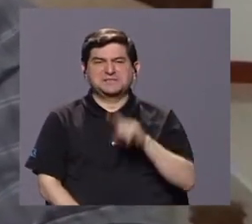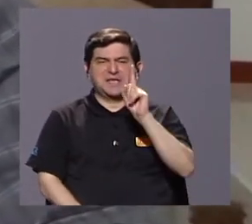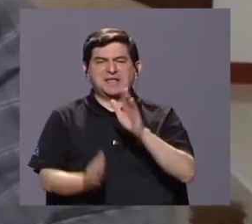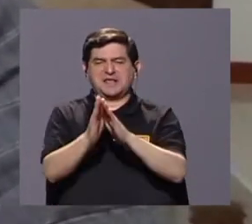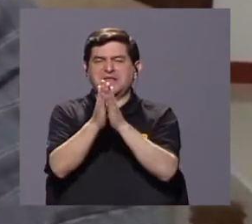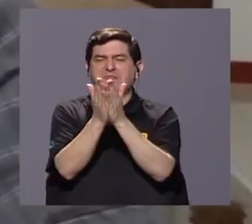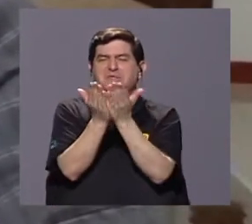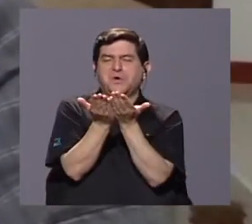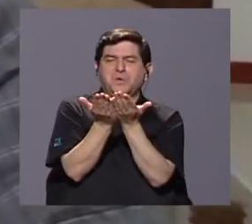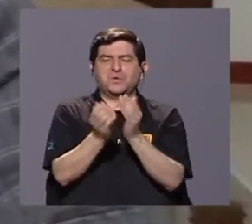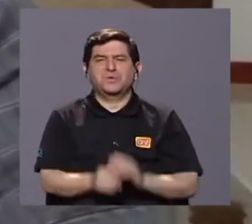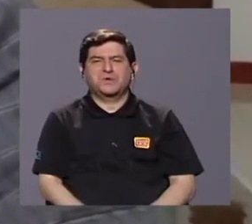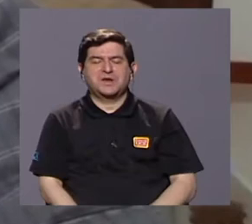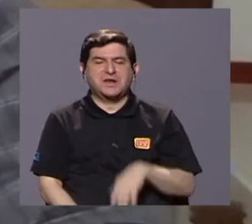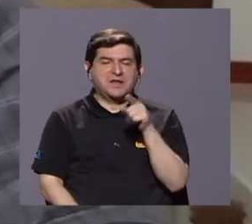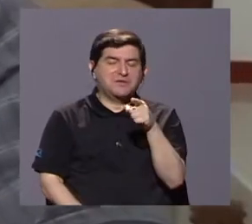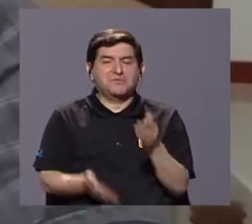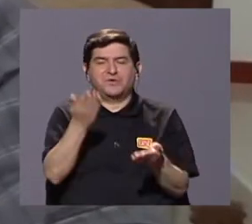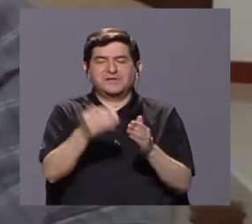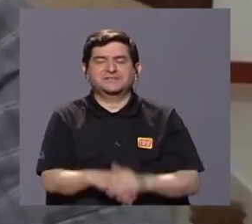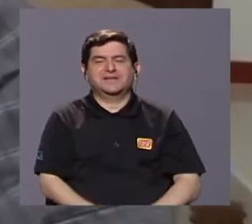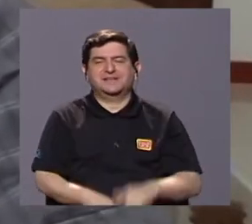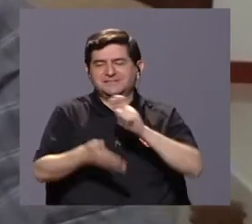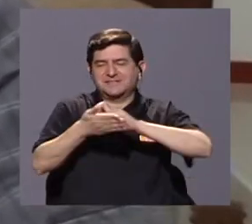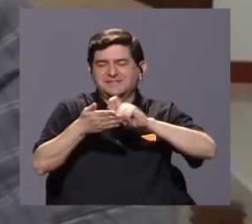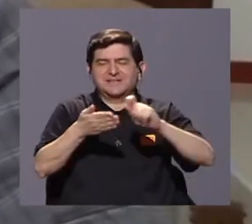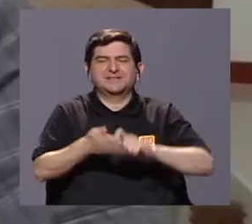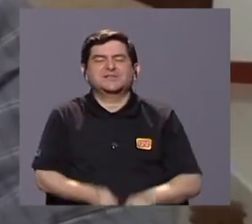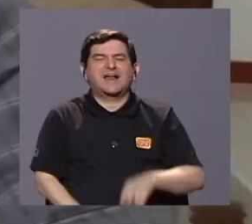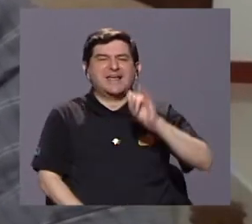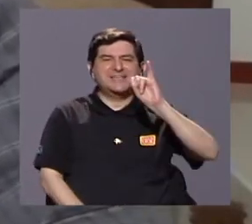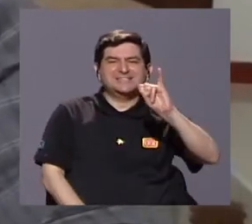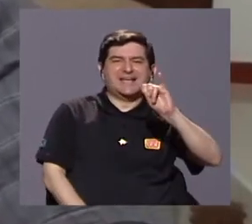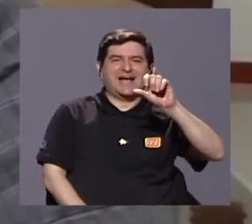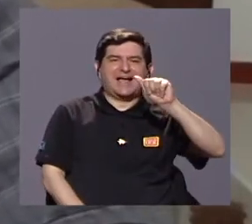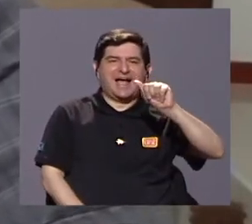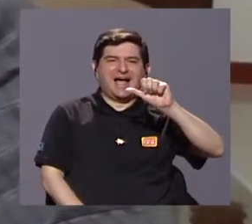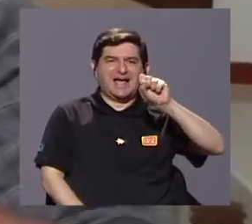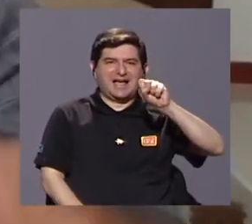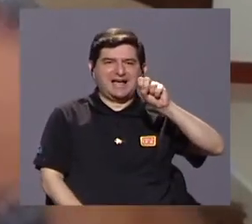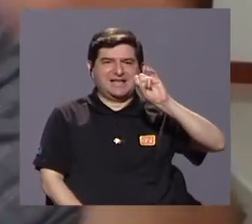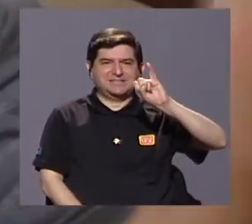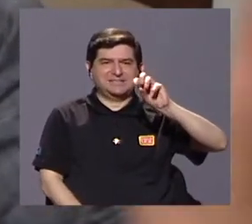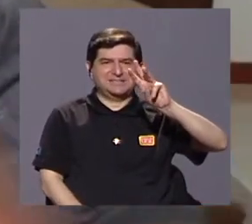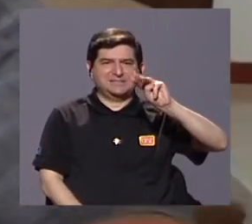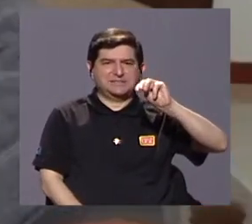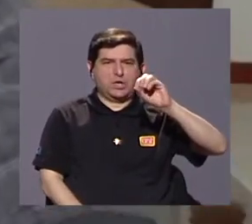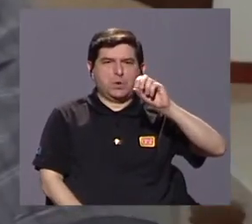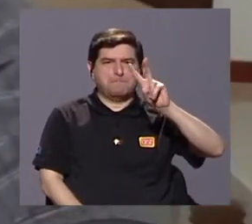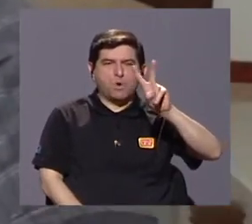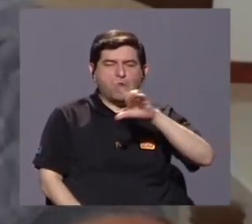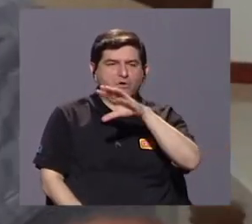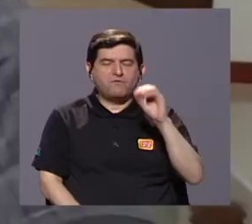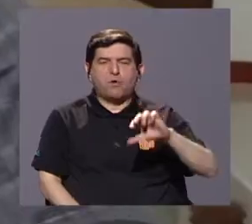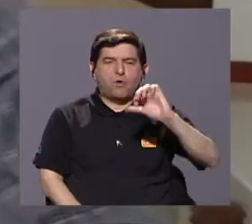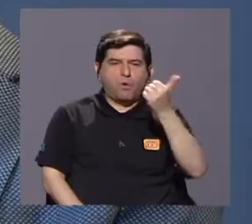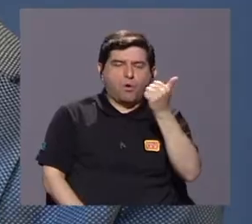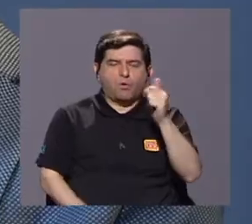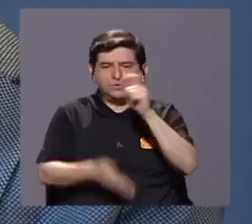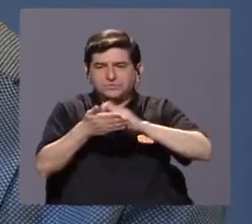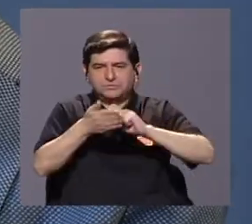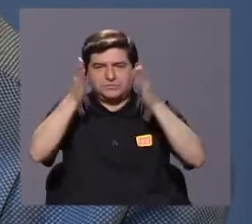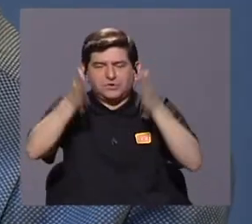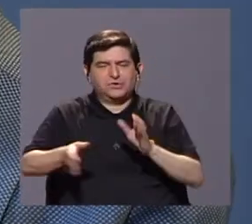libro de, como digo yo ahí, de Asimov o de algunos otros de estos escritores de ciencia ficción.